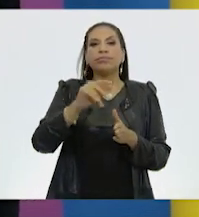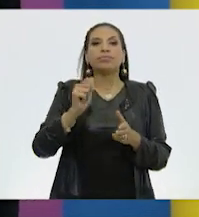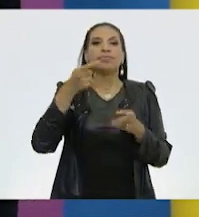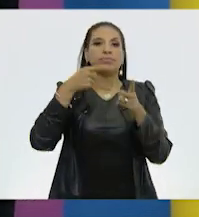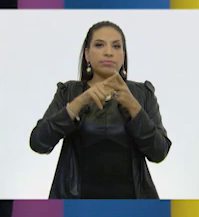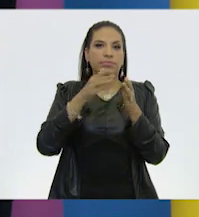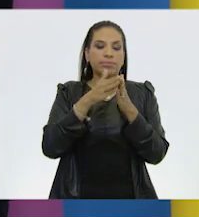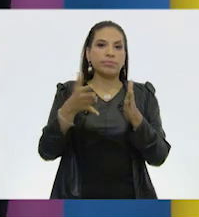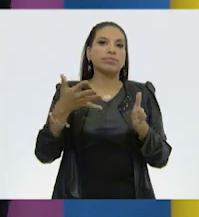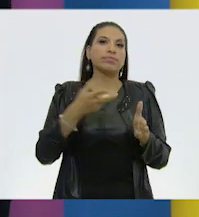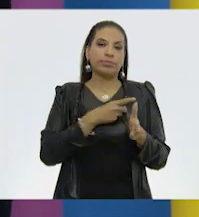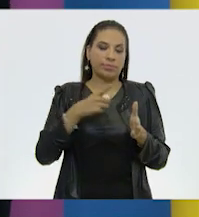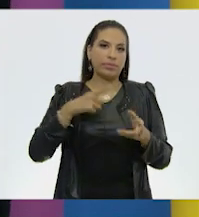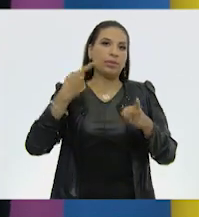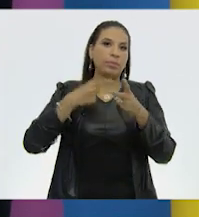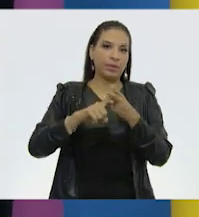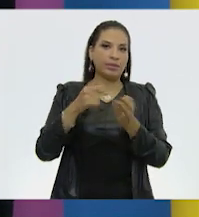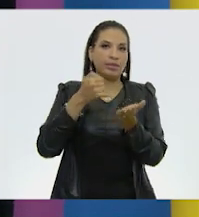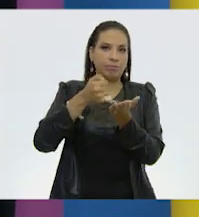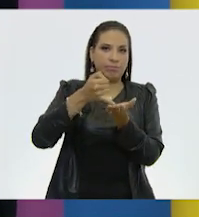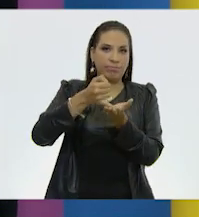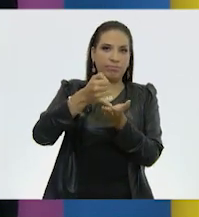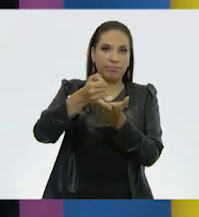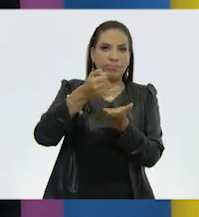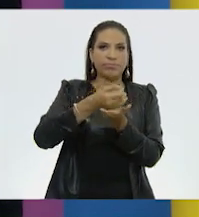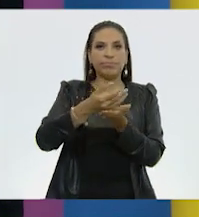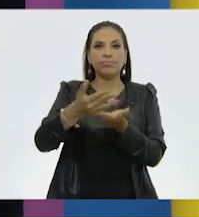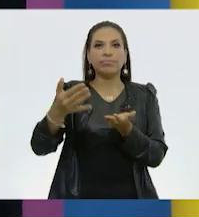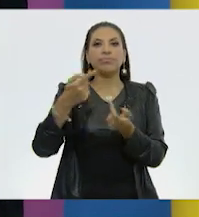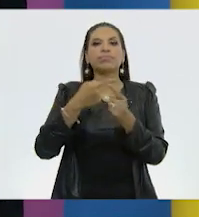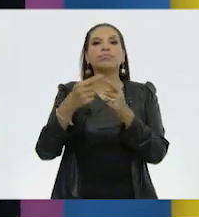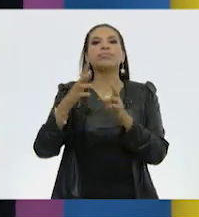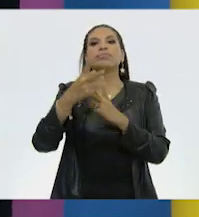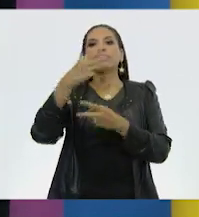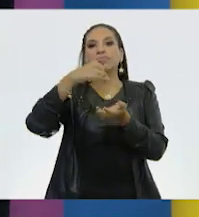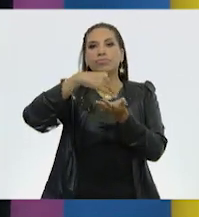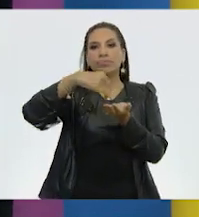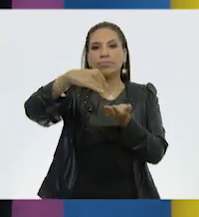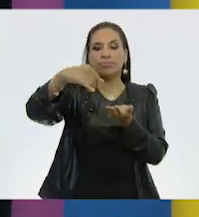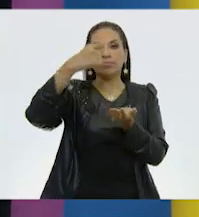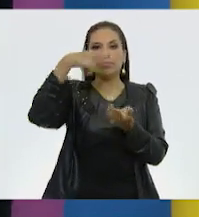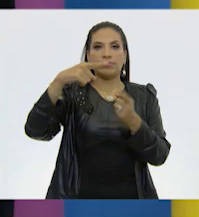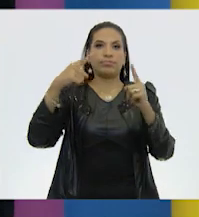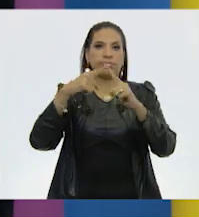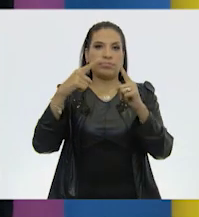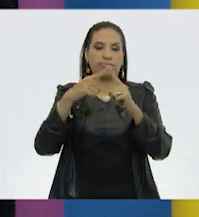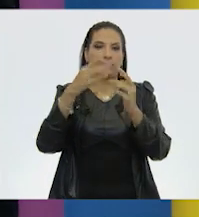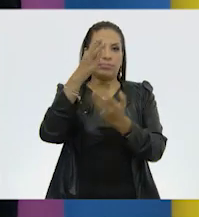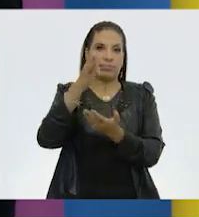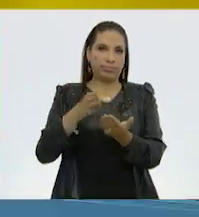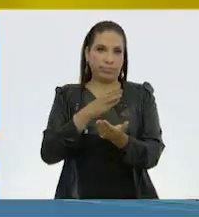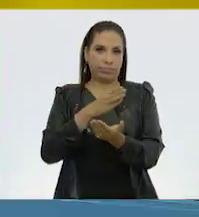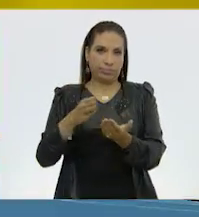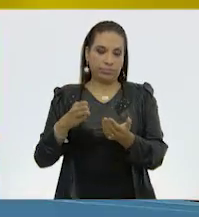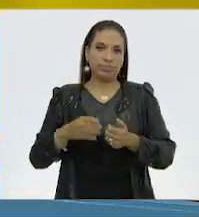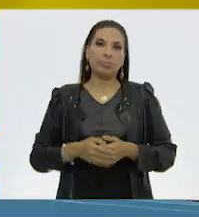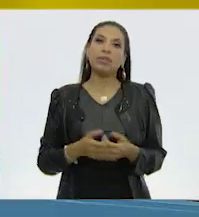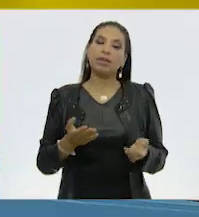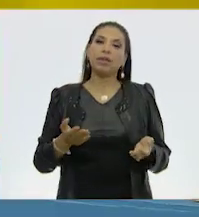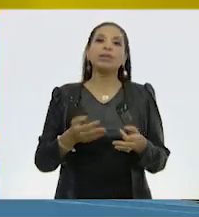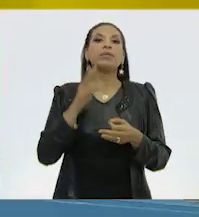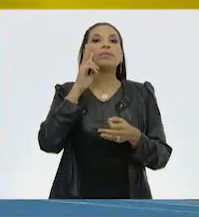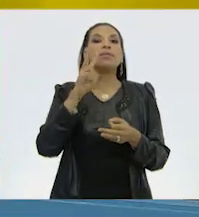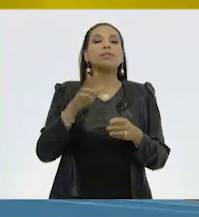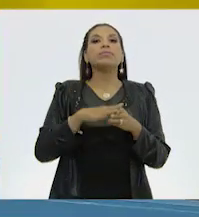el momento en que se tiene que comenzar a sembrar, de ahí la importancia de llevar las semillas a la iglesia y bendecirlas. Como